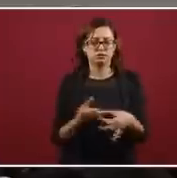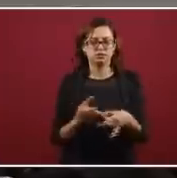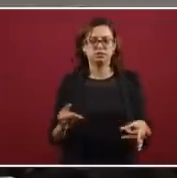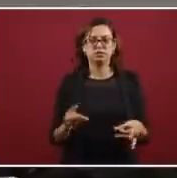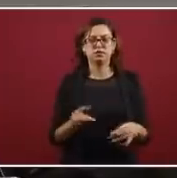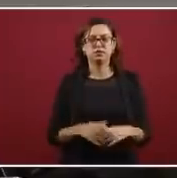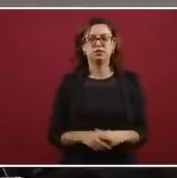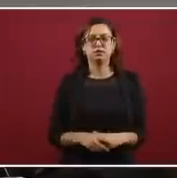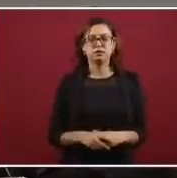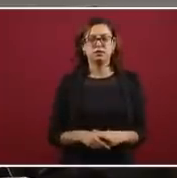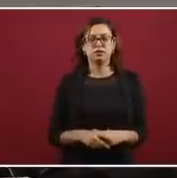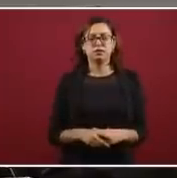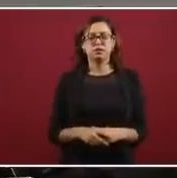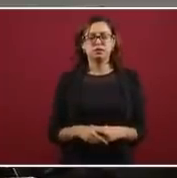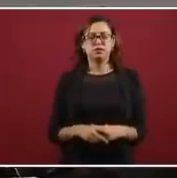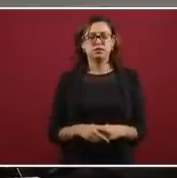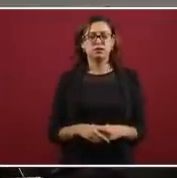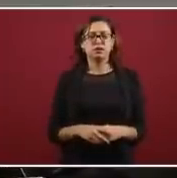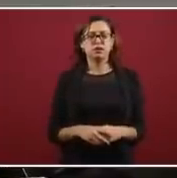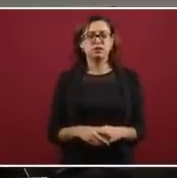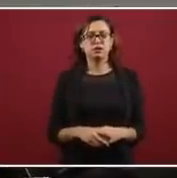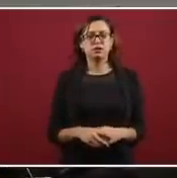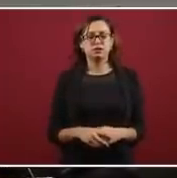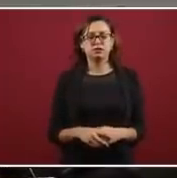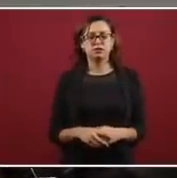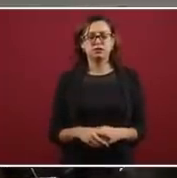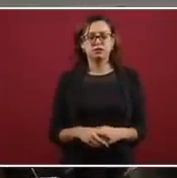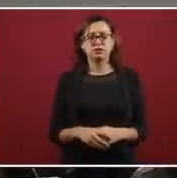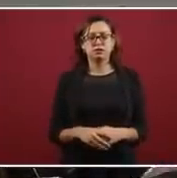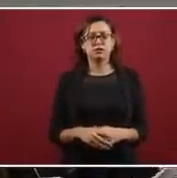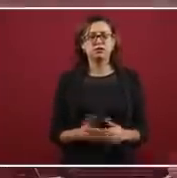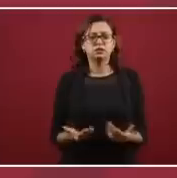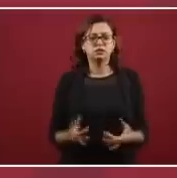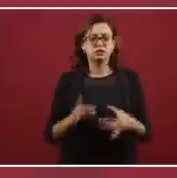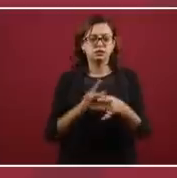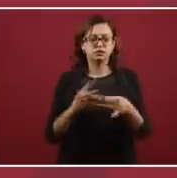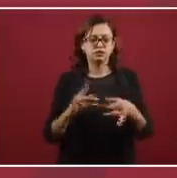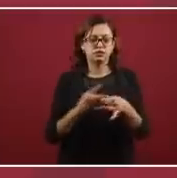Se expone porque ya se han entregado